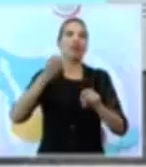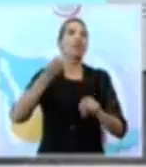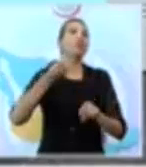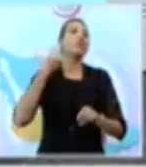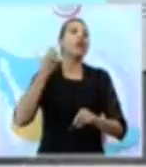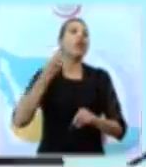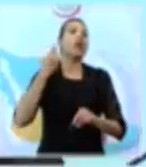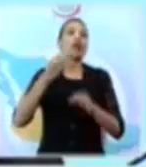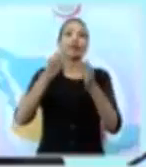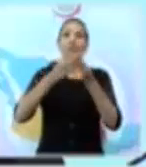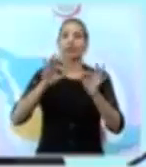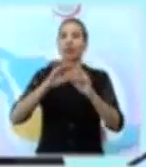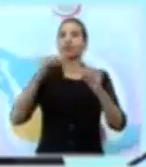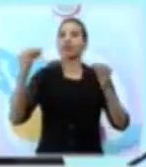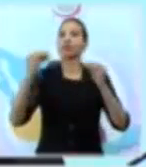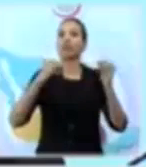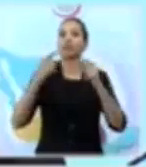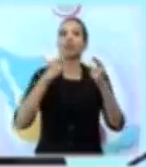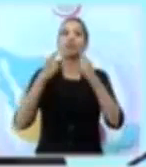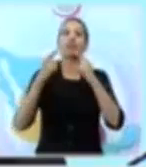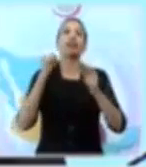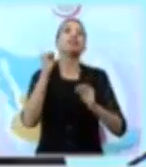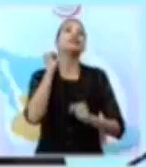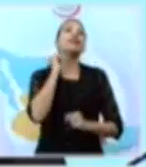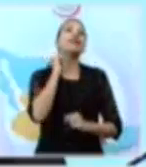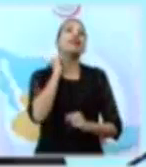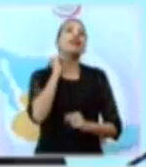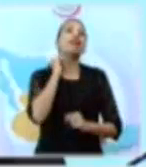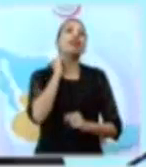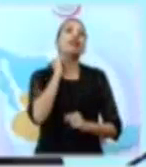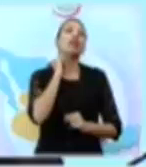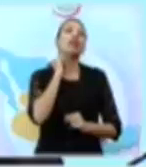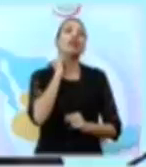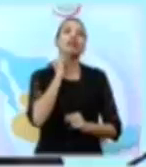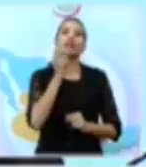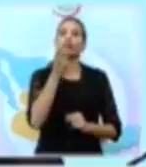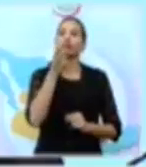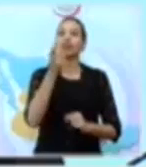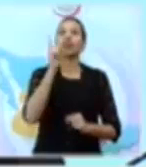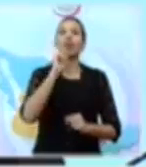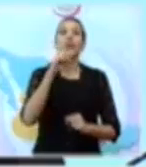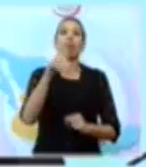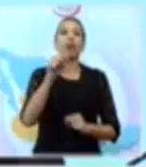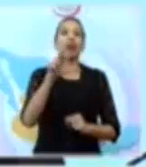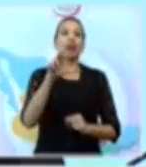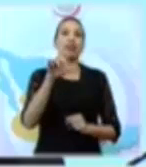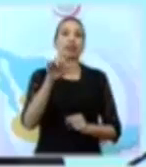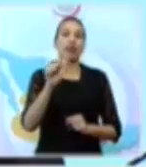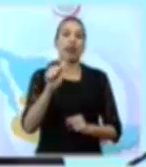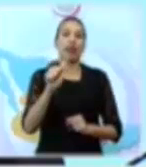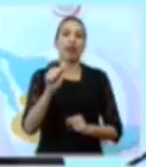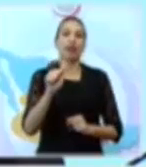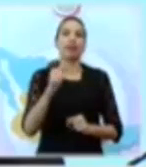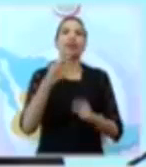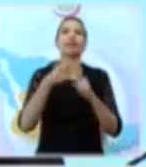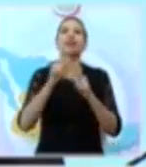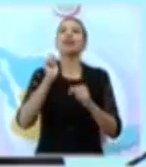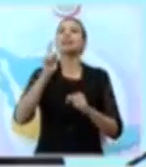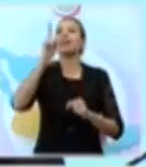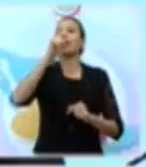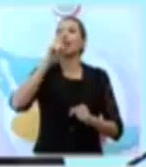foro, debatirán con senadores. Me decía Marcia, el